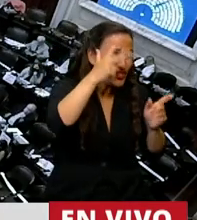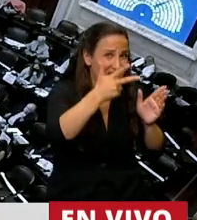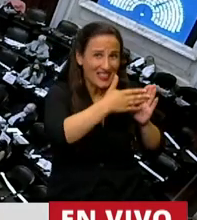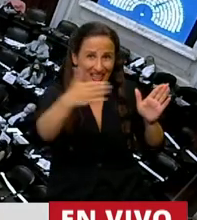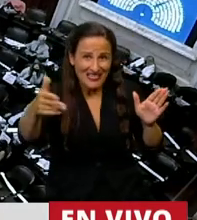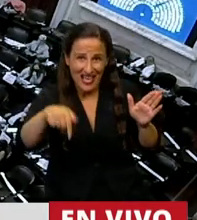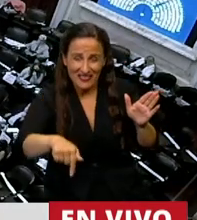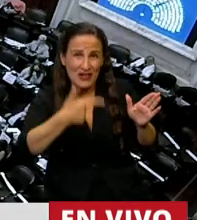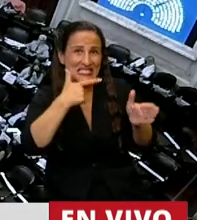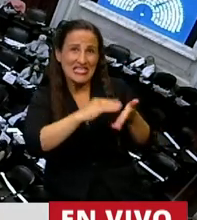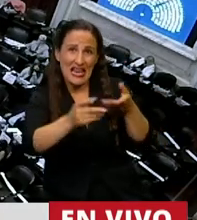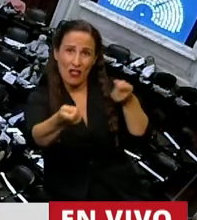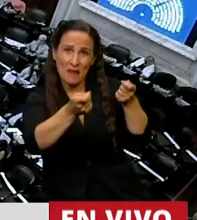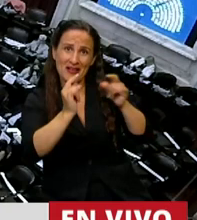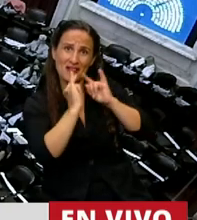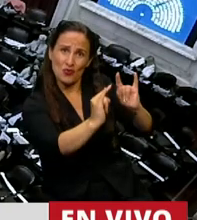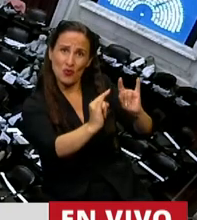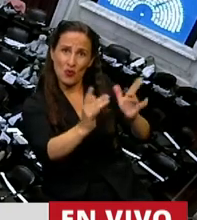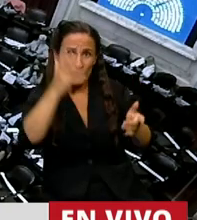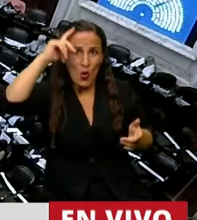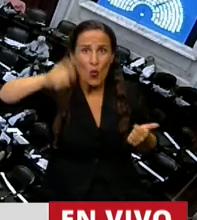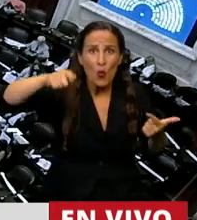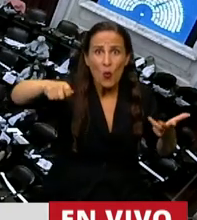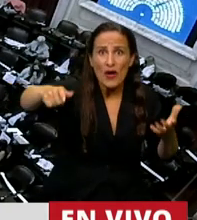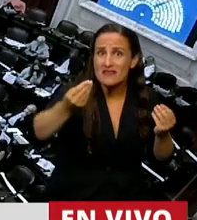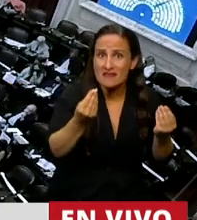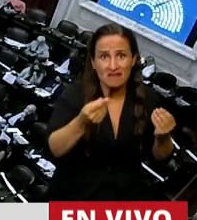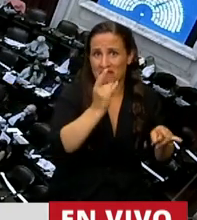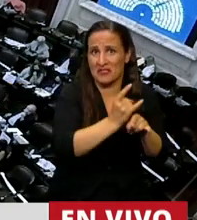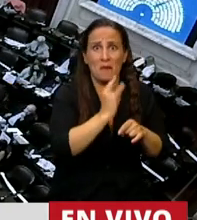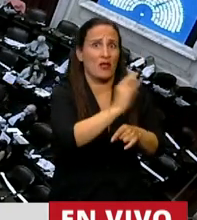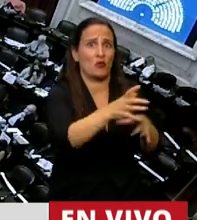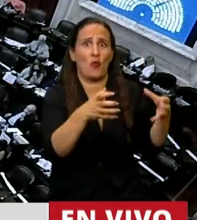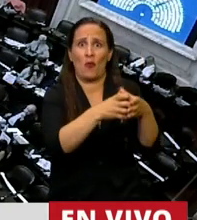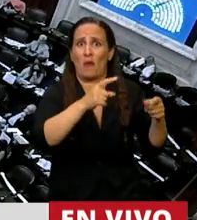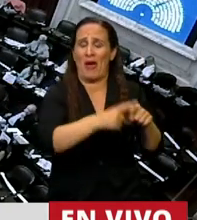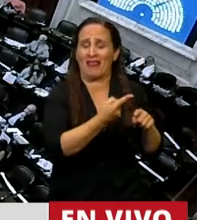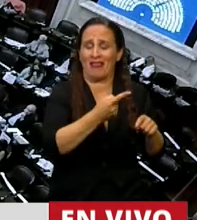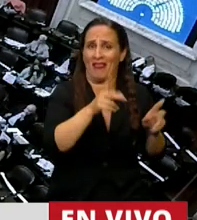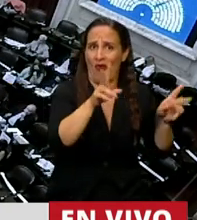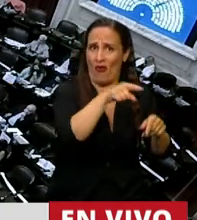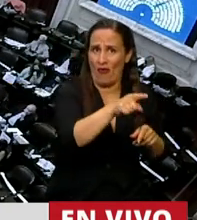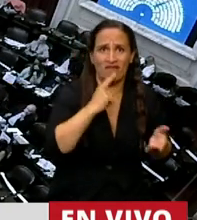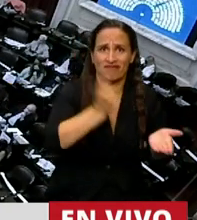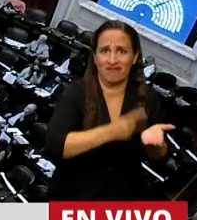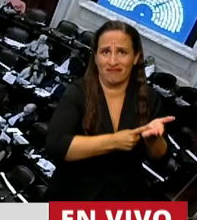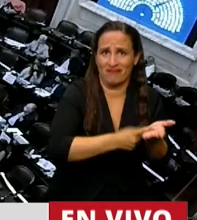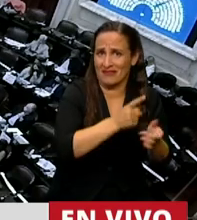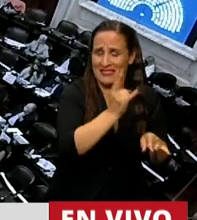Senado. Porque todos los jueces que han sido designados han pasado por el filtro del partido justicialista, compañeros.